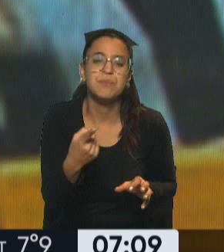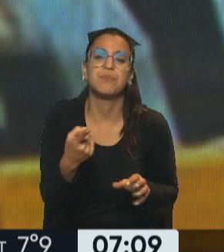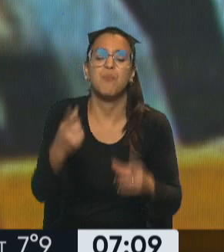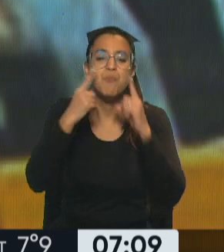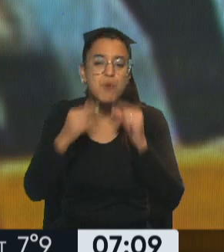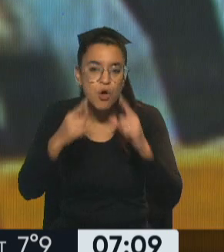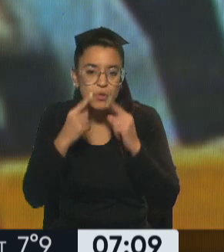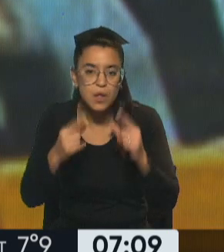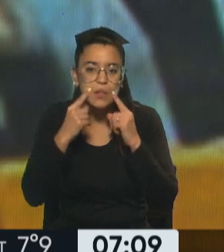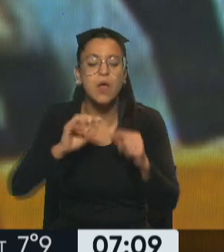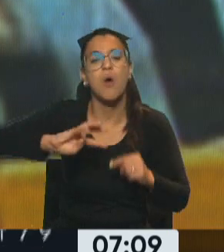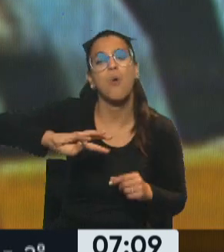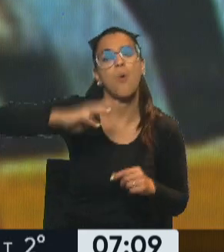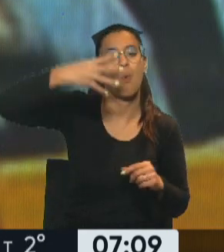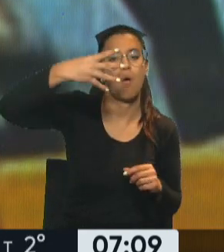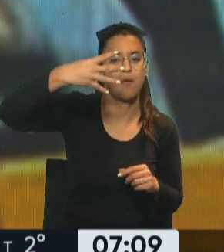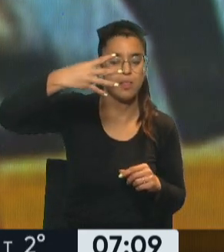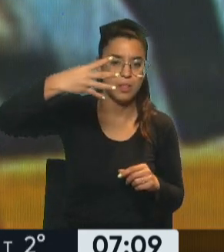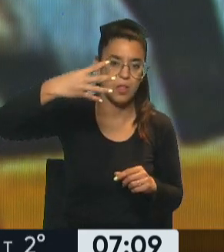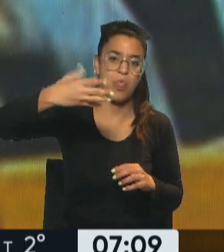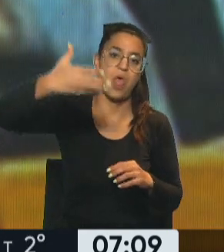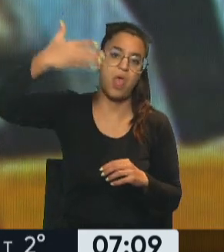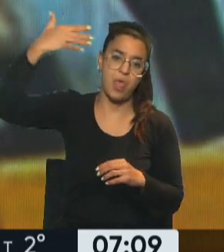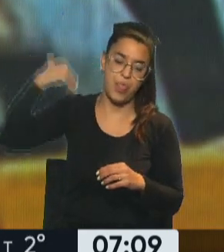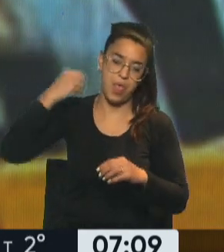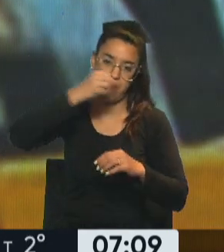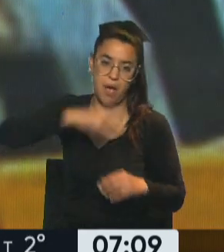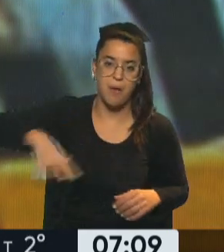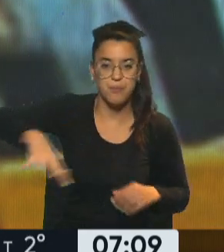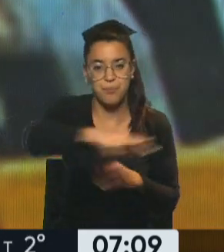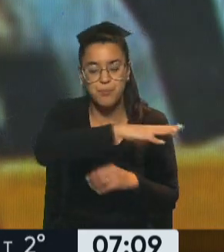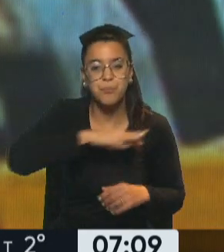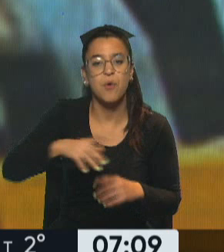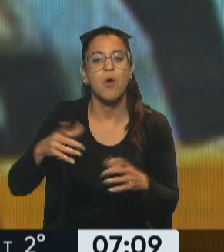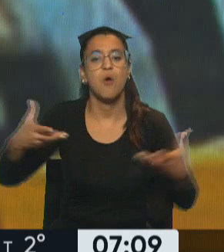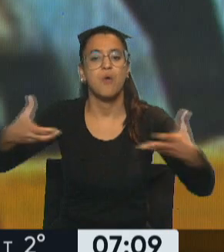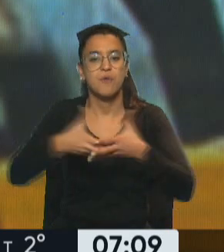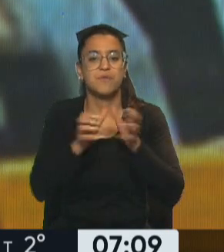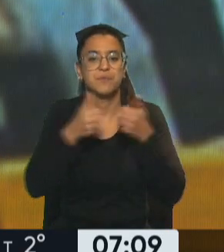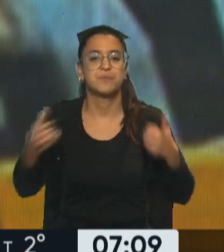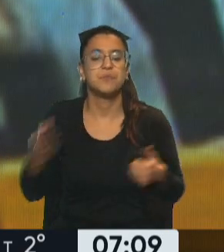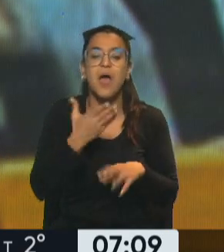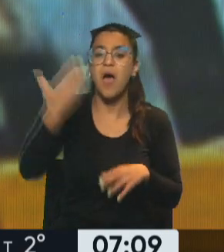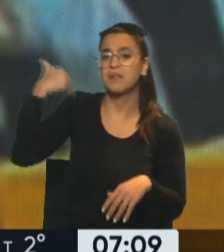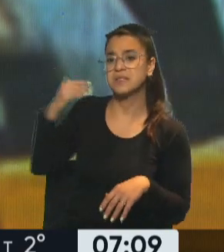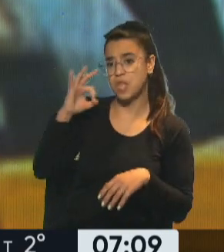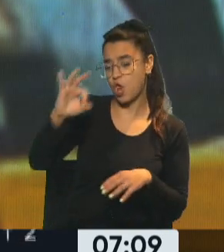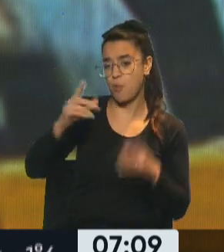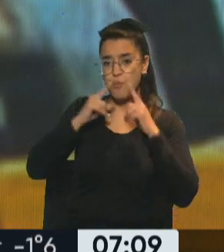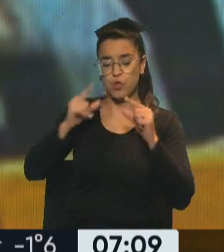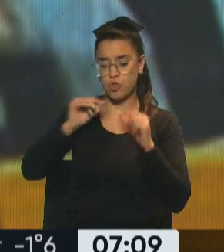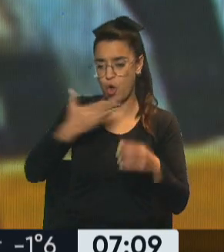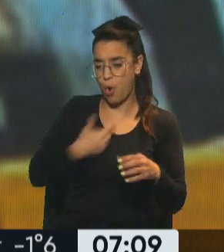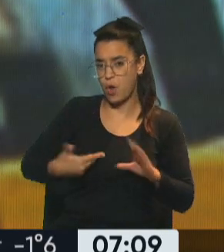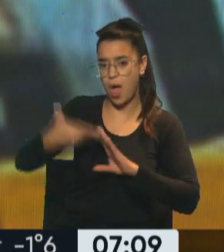protesta, la cuarta que se le hace desde el lado agropecuario al Frente de Todos. Cero protestas había sido durante el gobierno